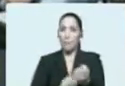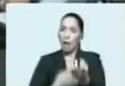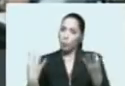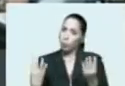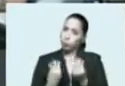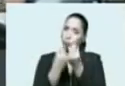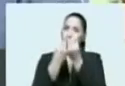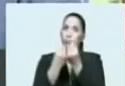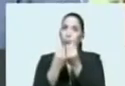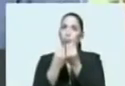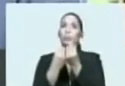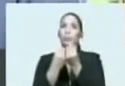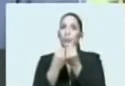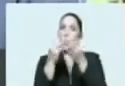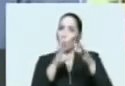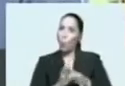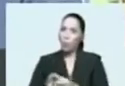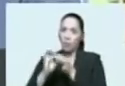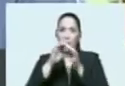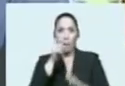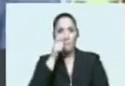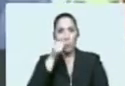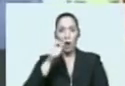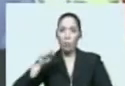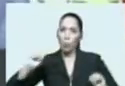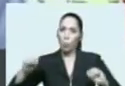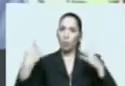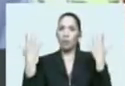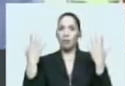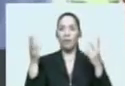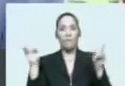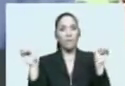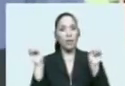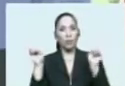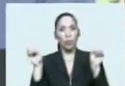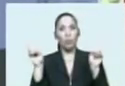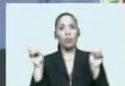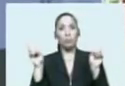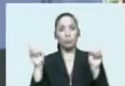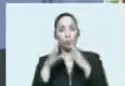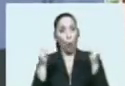promovieron la unidad del pueblo para la conquista de la victoria